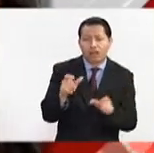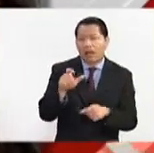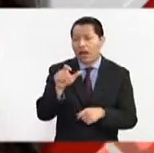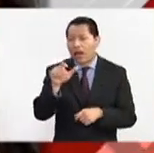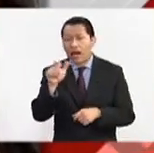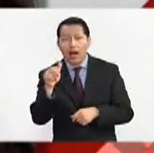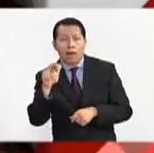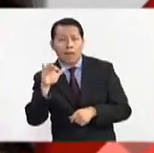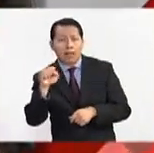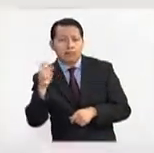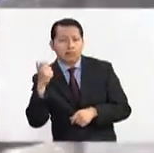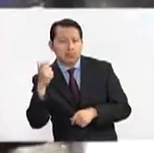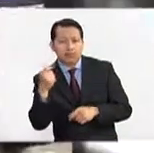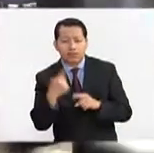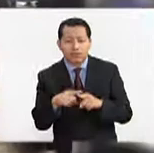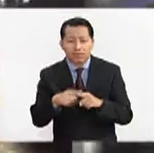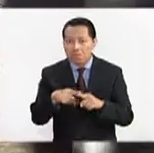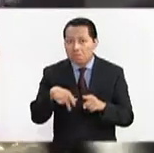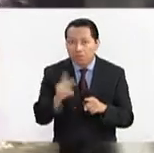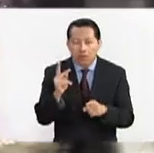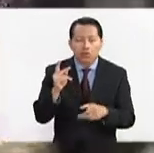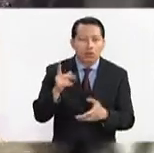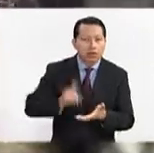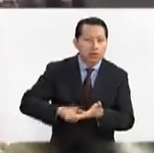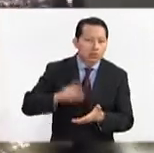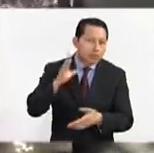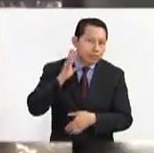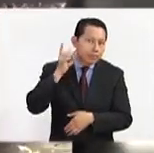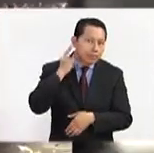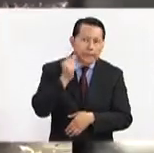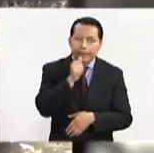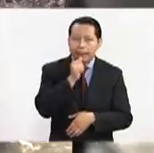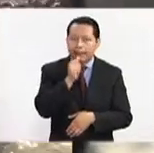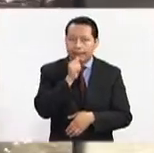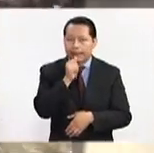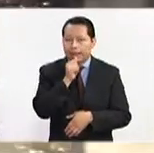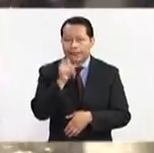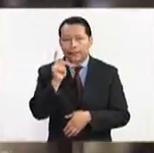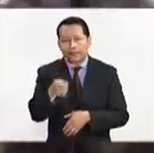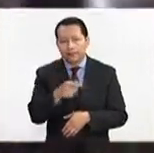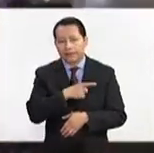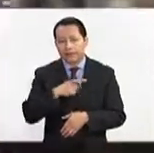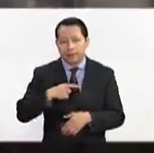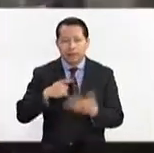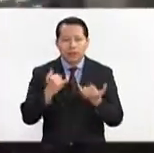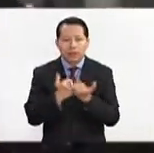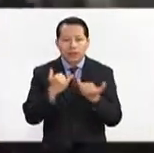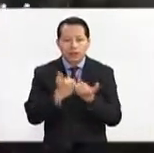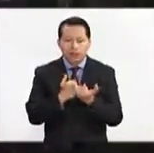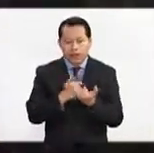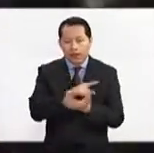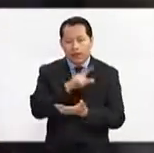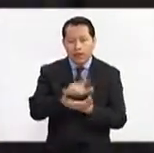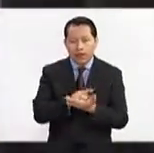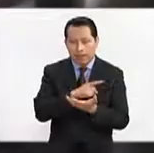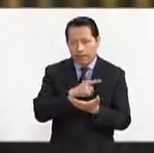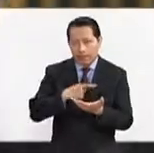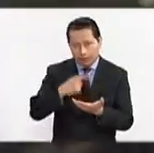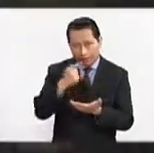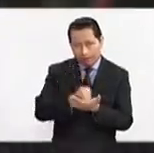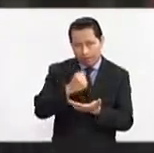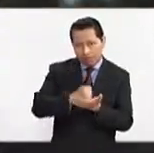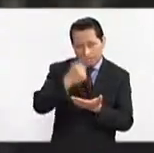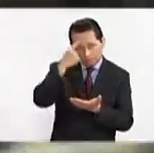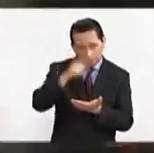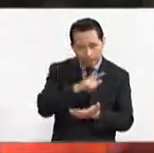se ha encontrado todavía eco en el Congreso de los Estados Unidos, donde todo tiene que ser aprobado de manera legislativa para convertirse en ley. Gracias,